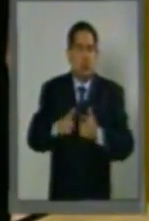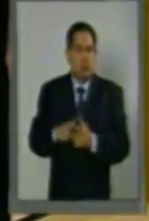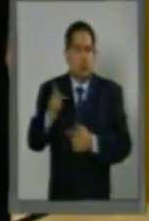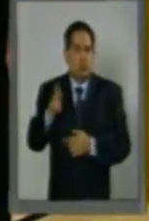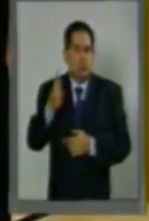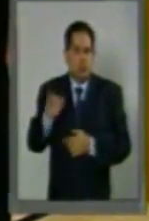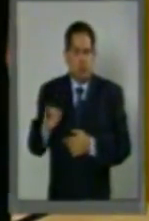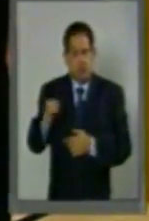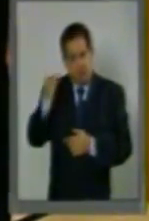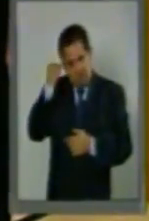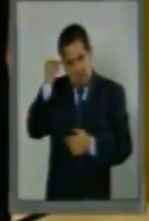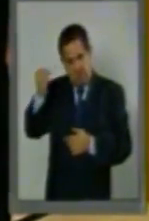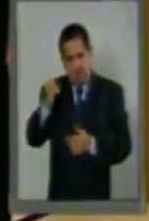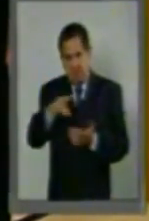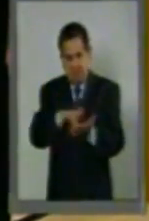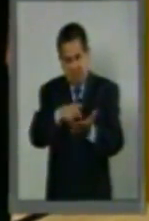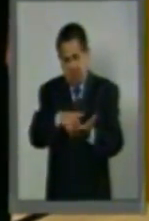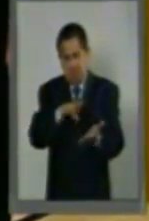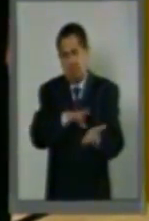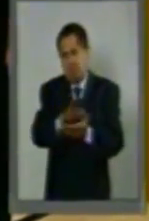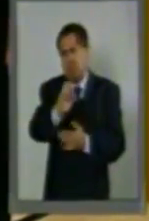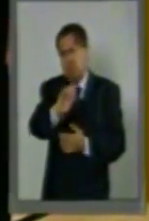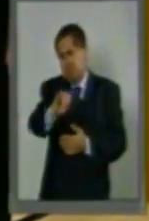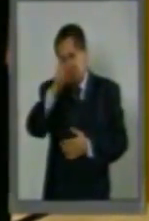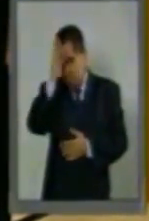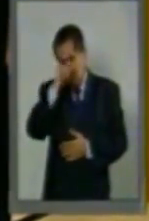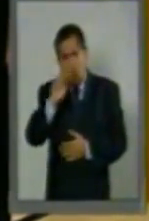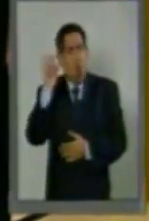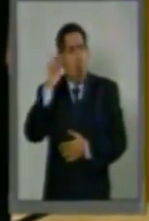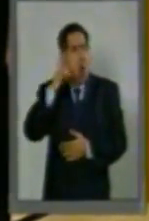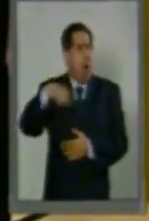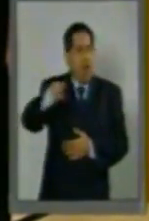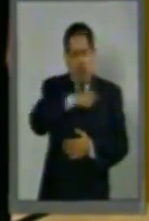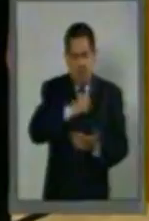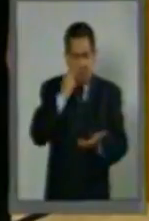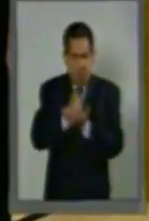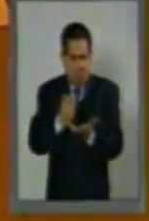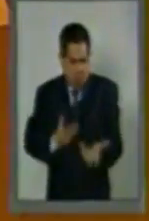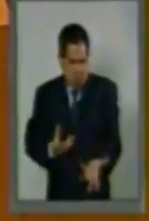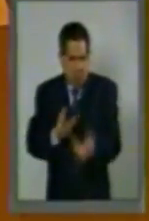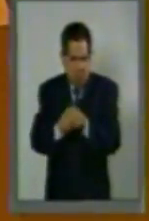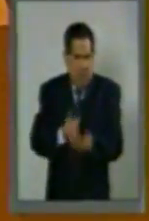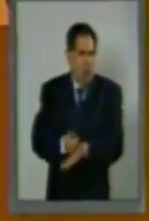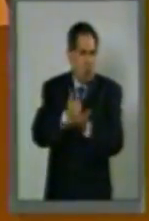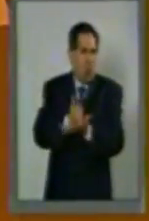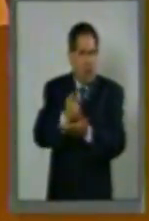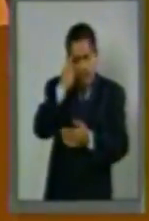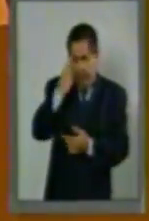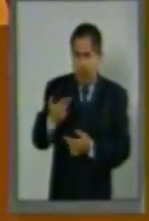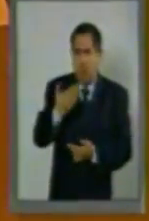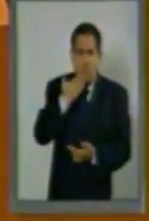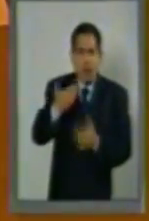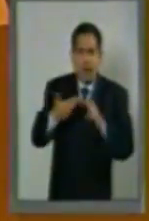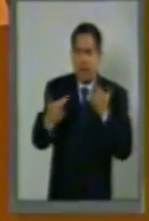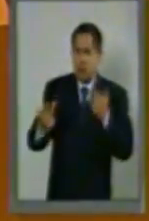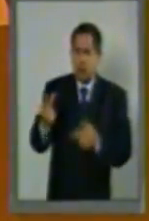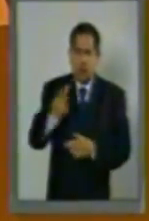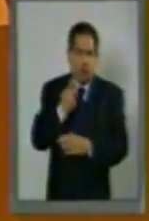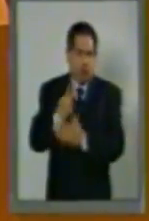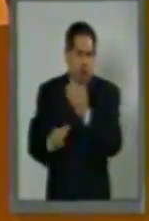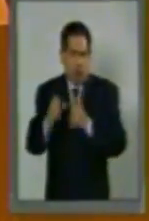PRI apoyamos el presente dictamen, esperando coadyuvar en el mejoramiento de las relaciones bilaterales y el